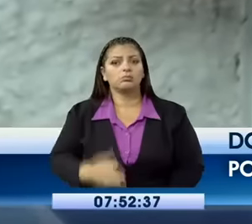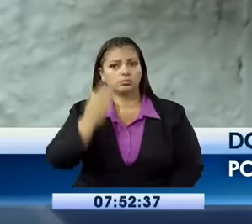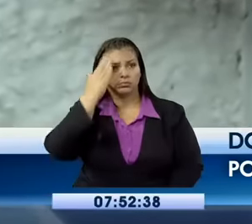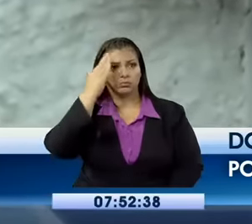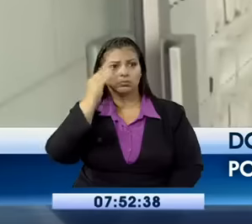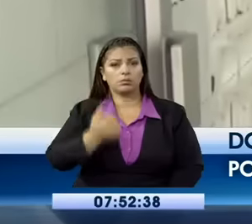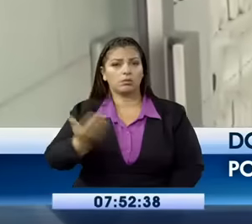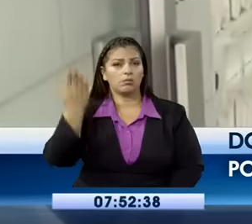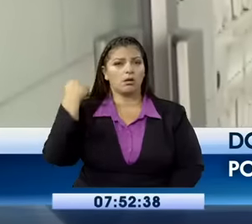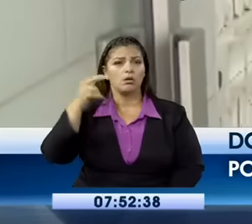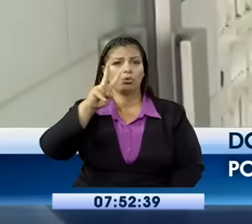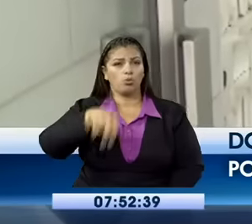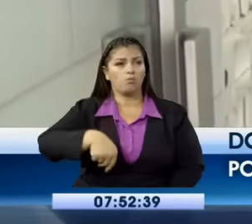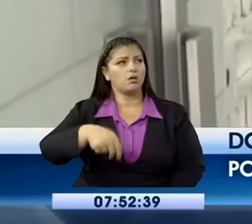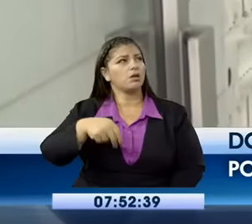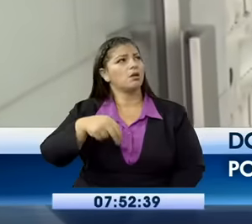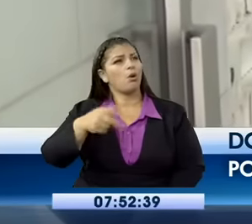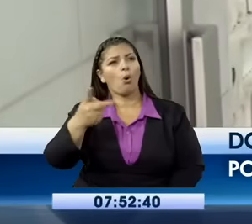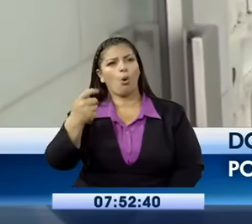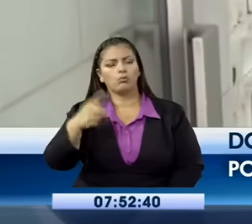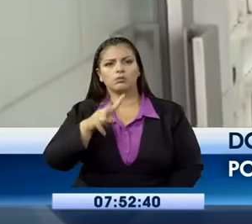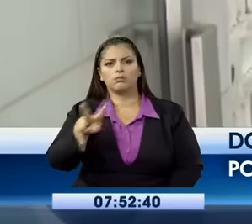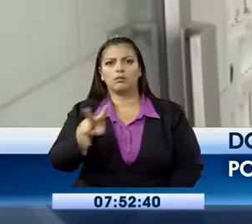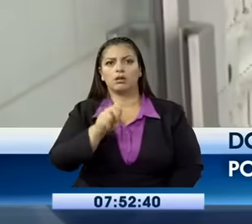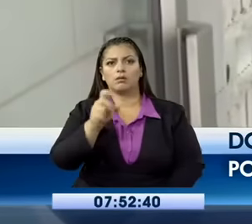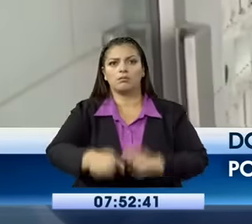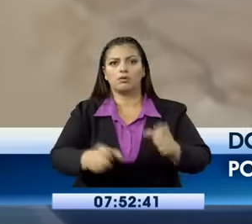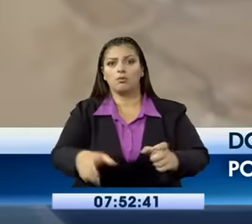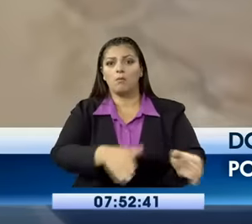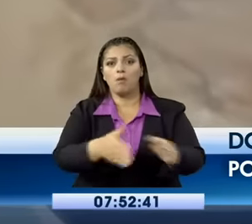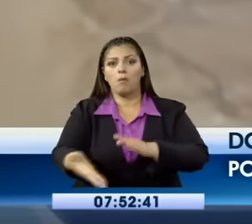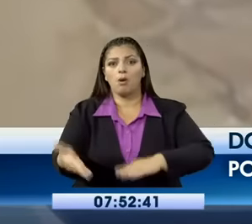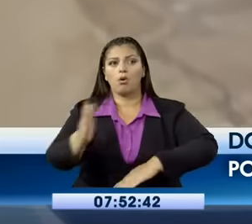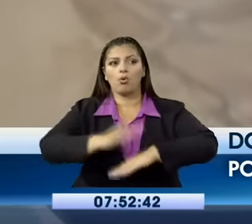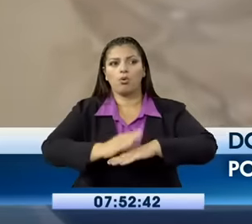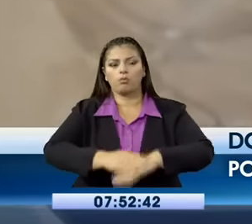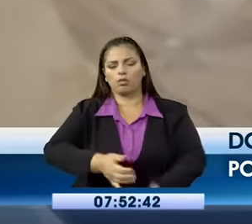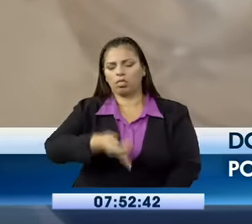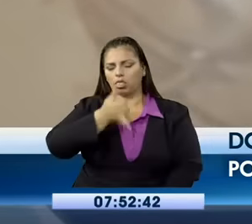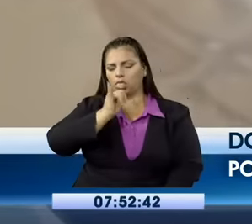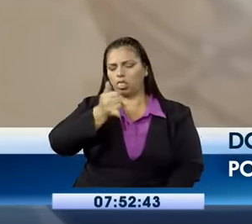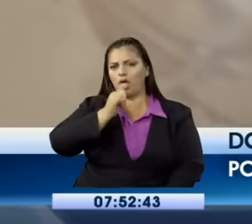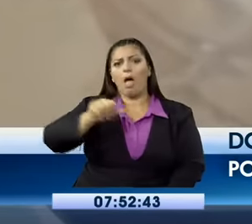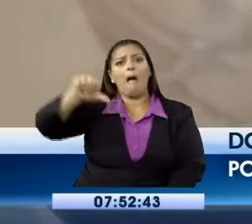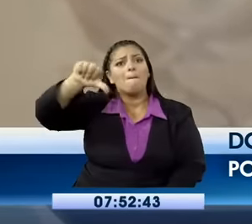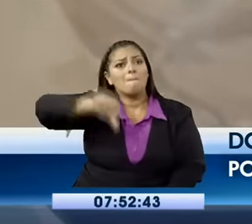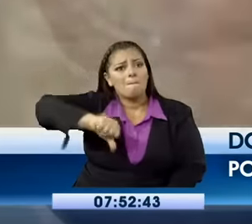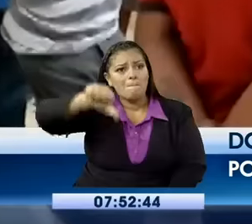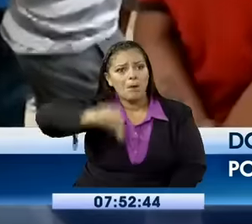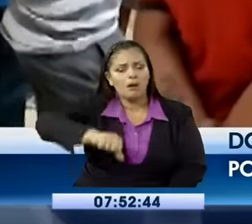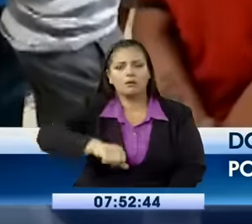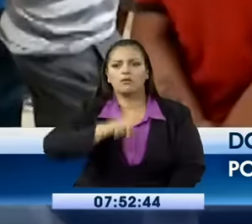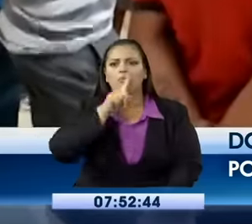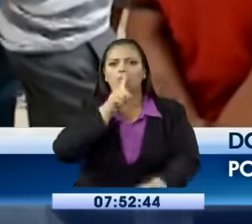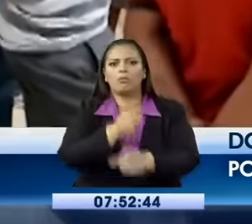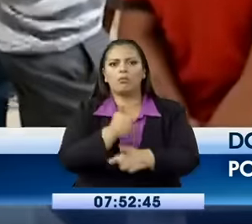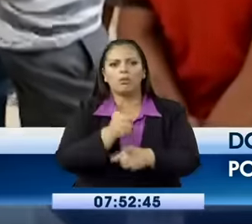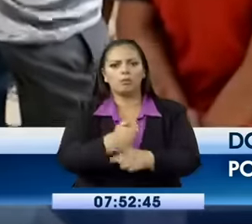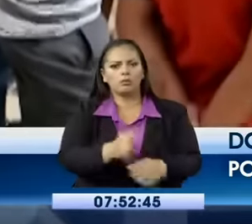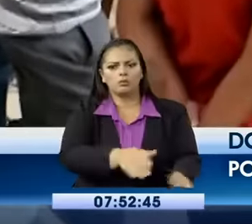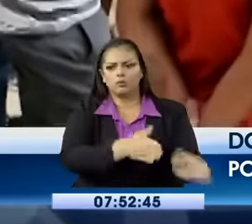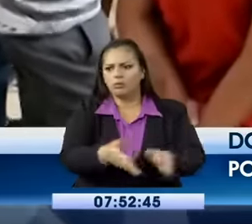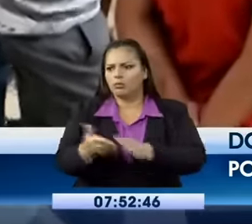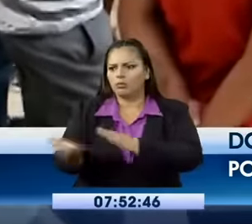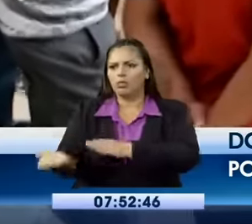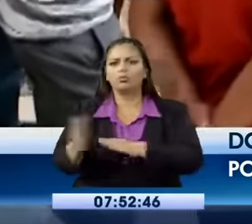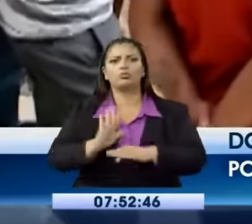cuando en el año 2011 20 personas murieron intoxicadas con alcohol metílico por ello los allegados de los fallecidos piden que